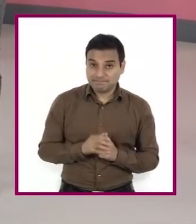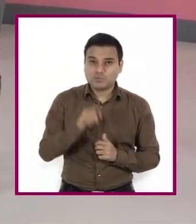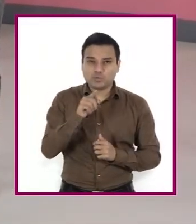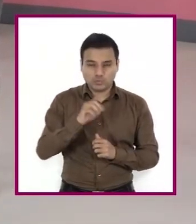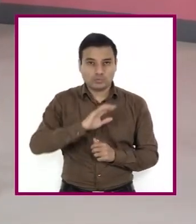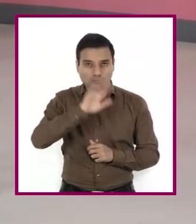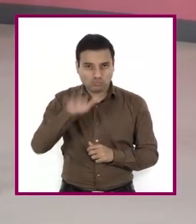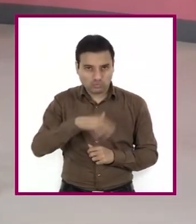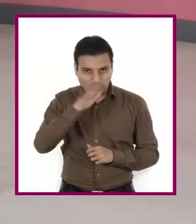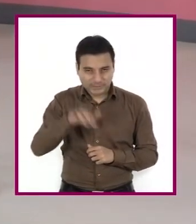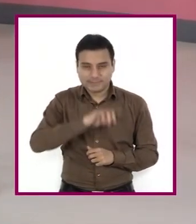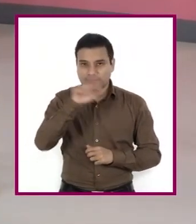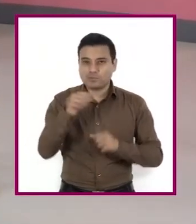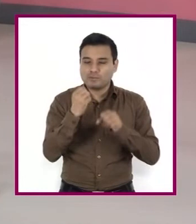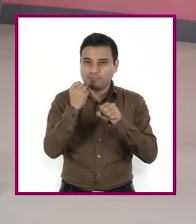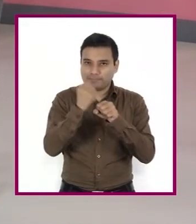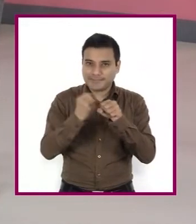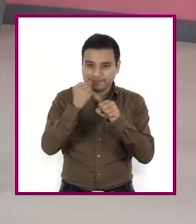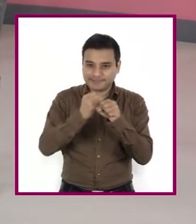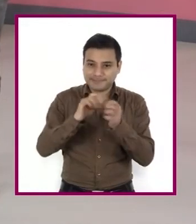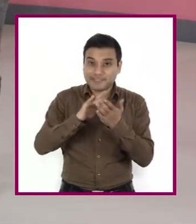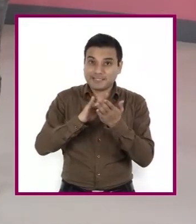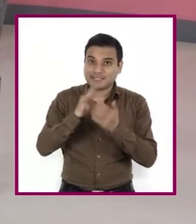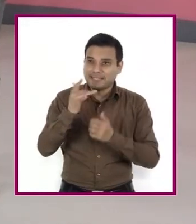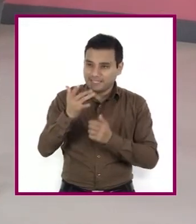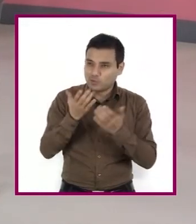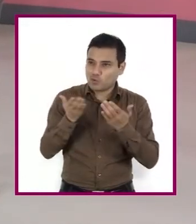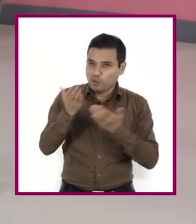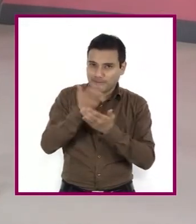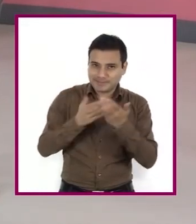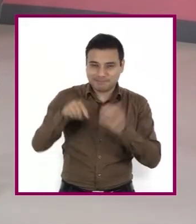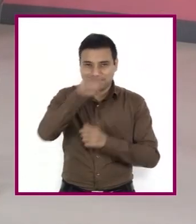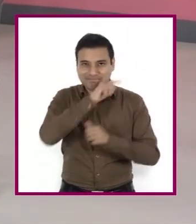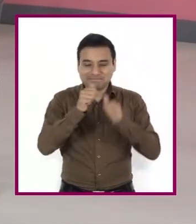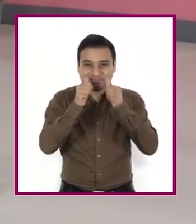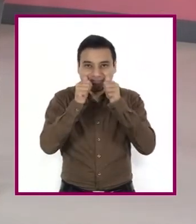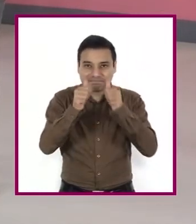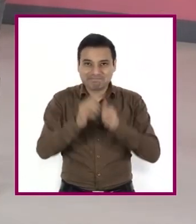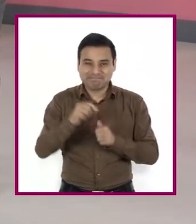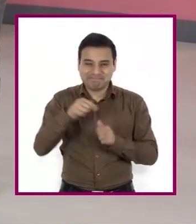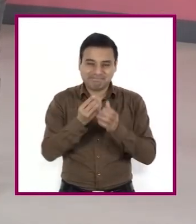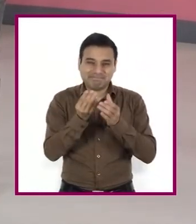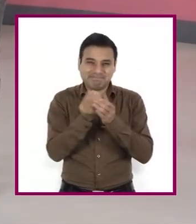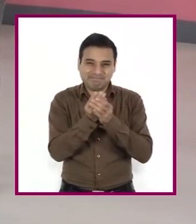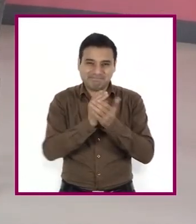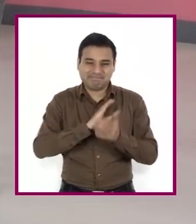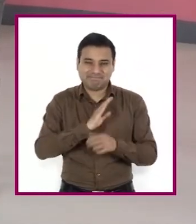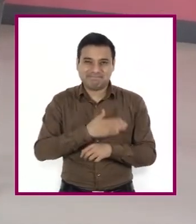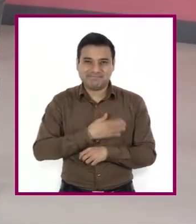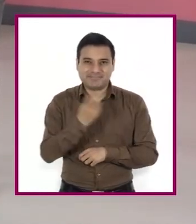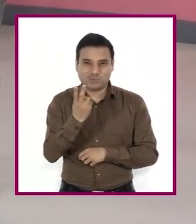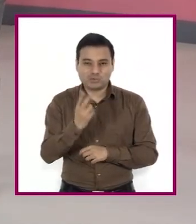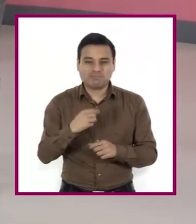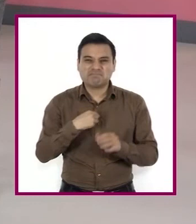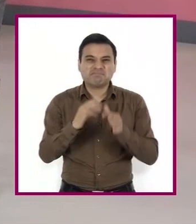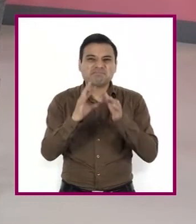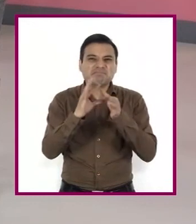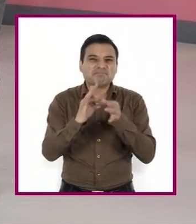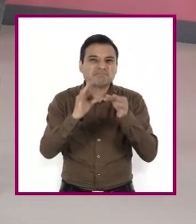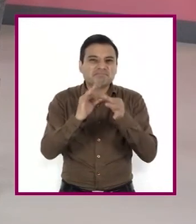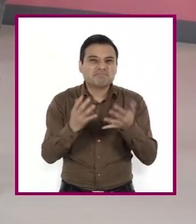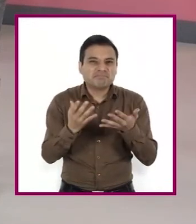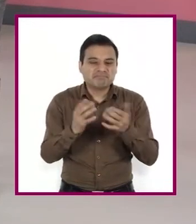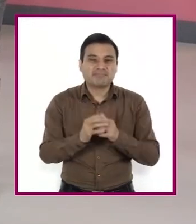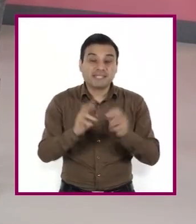a practicar. Gracias por compartir con nosotros esta sesión de Lengua Materna 2 en la que hemos compartido sobre la